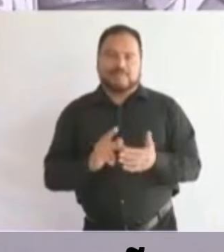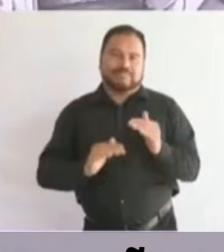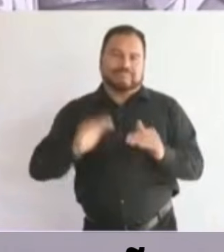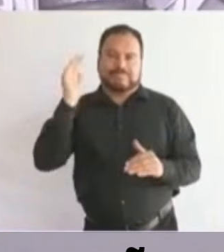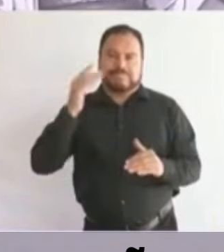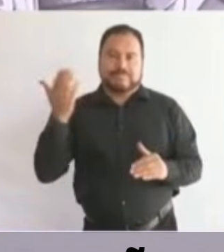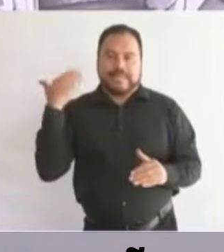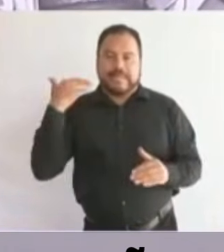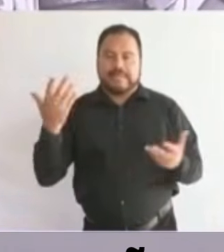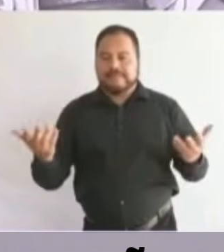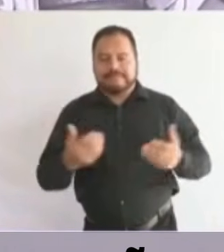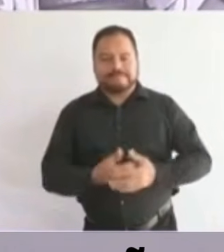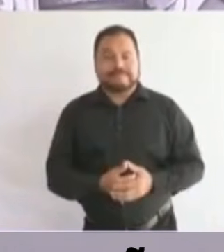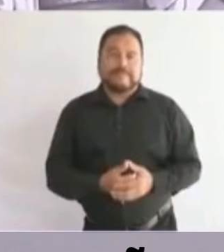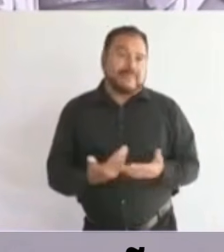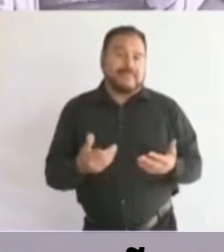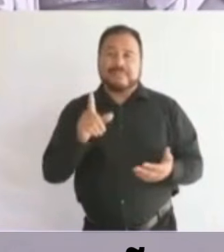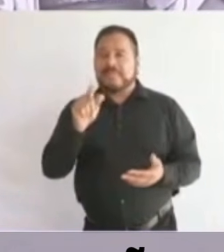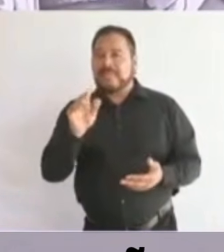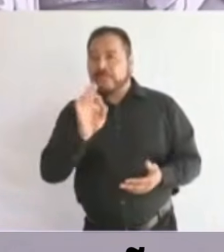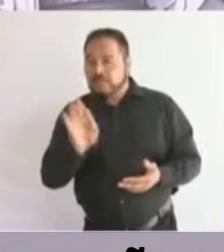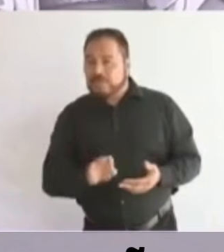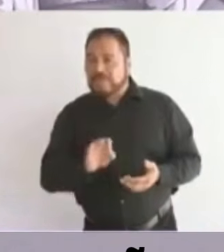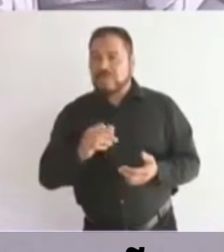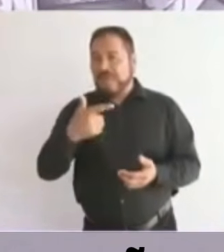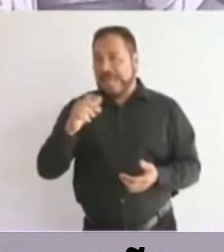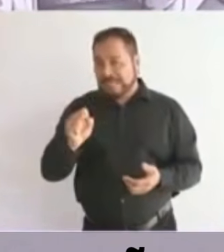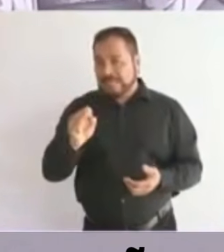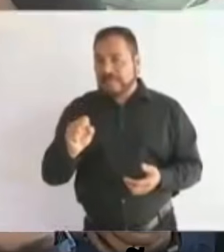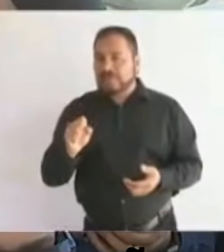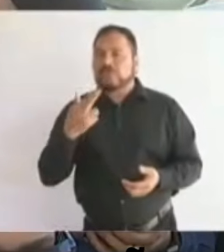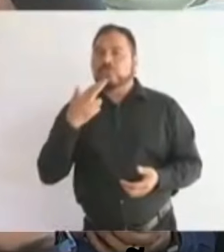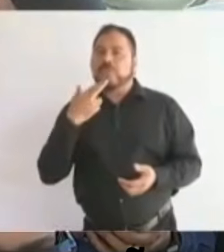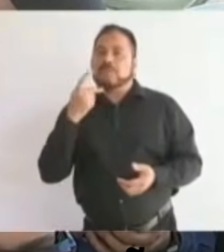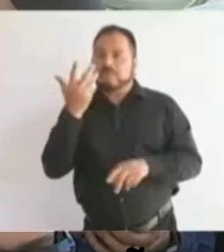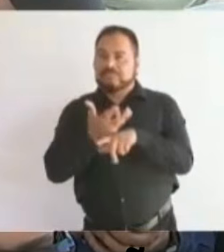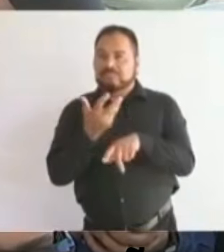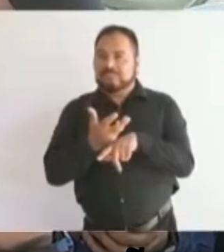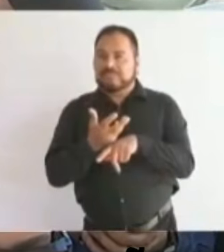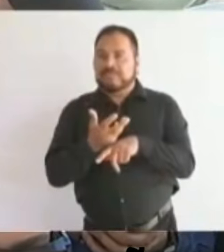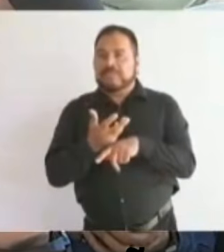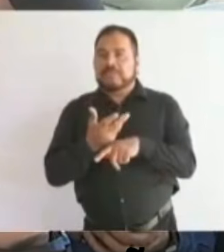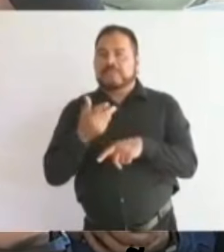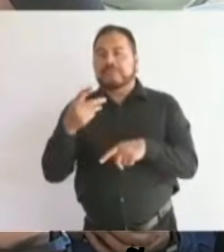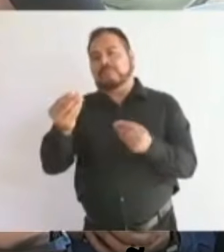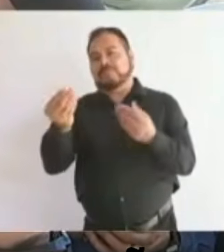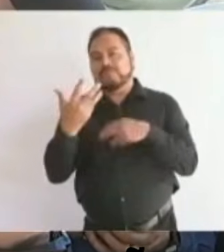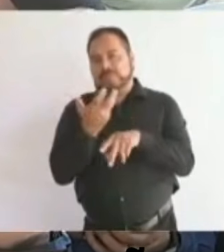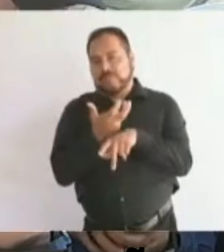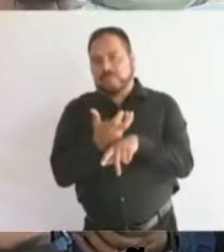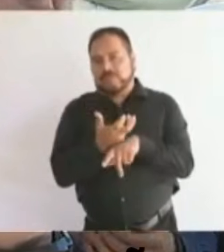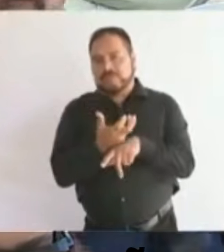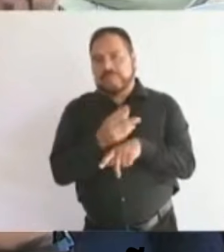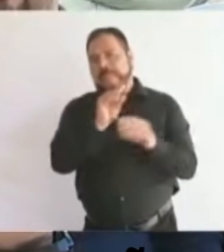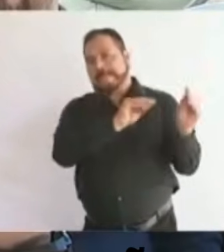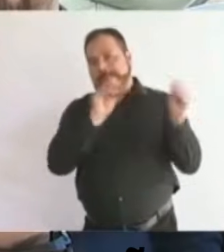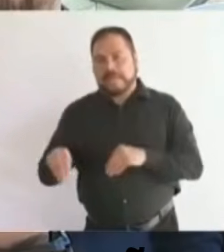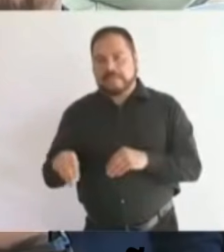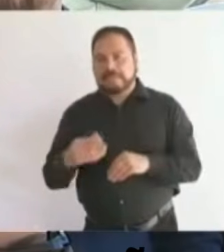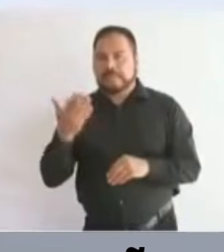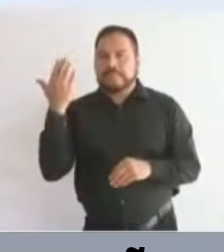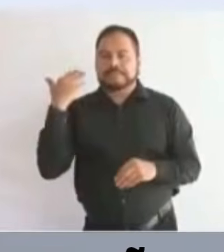porque prácticamente el 70% del gas natural que usamos es importado de Estados Unidos, pues